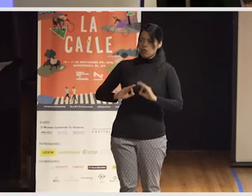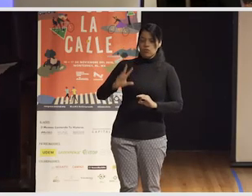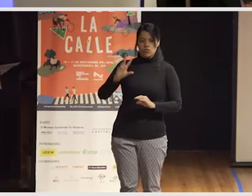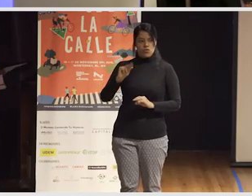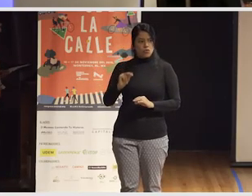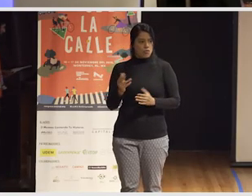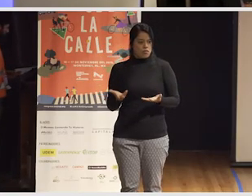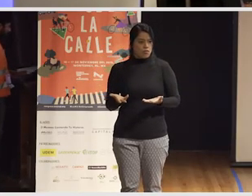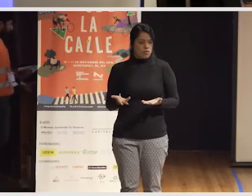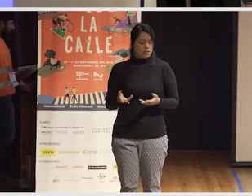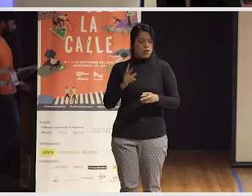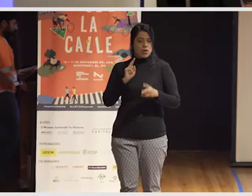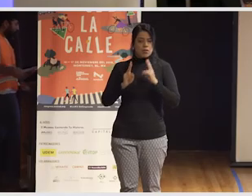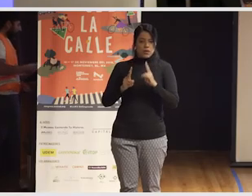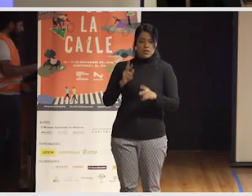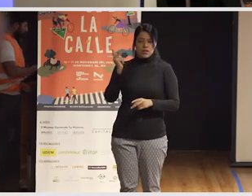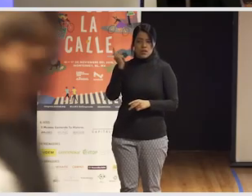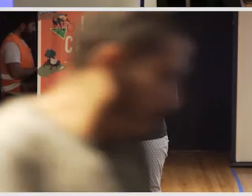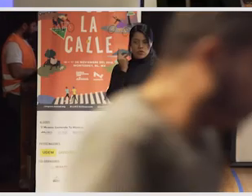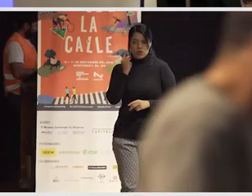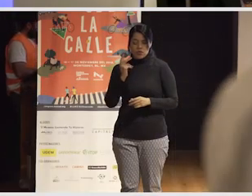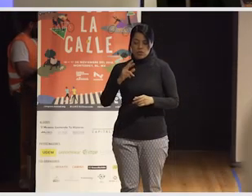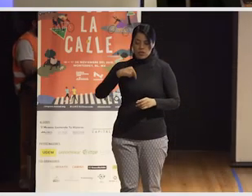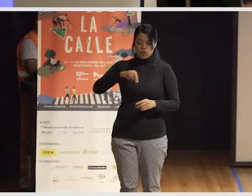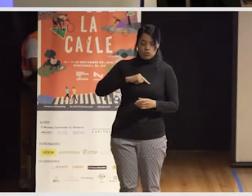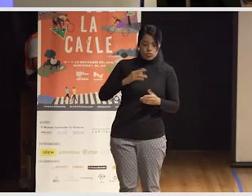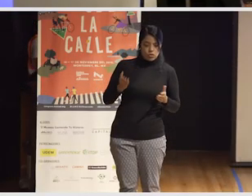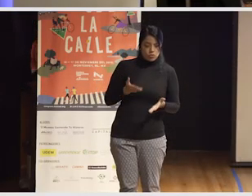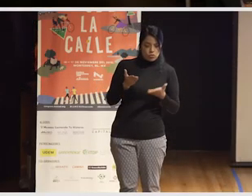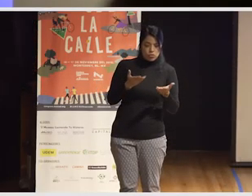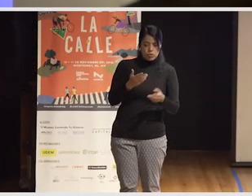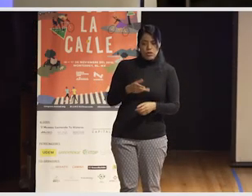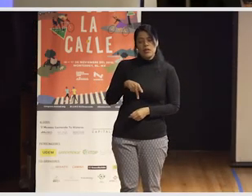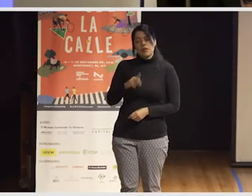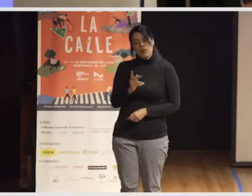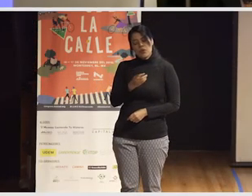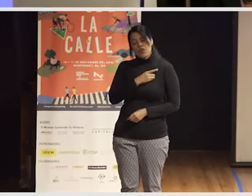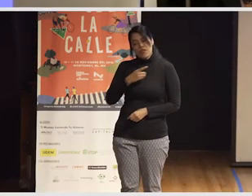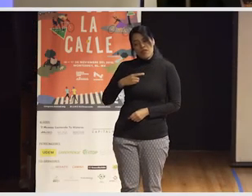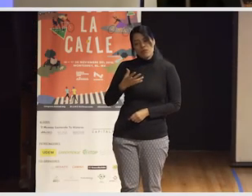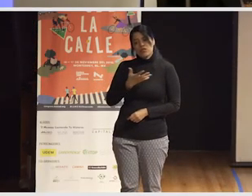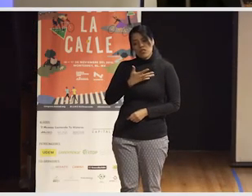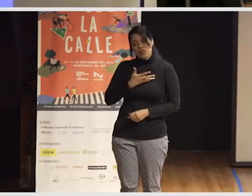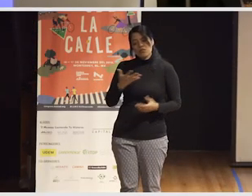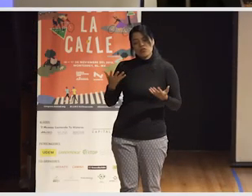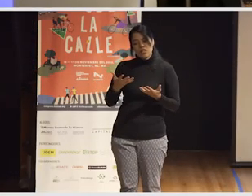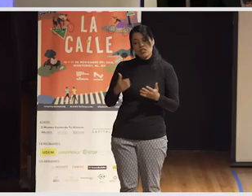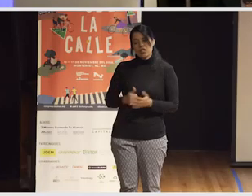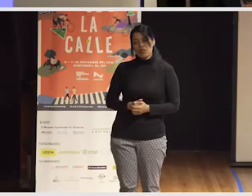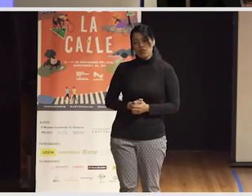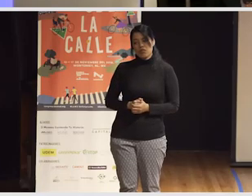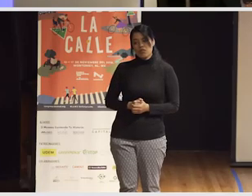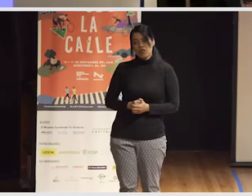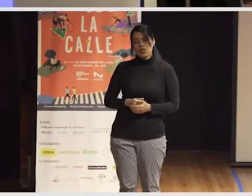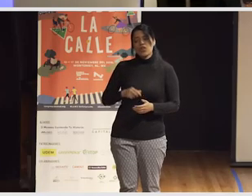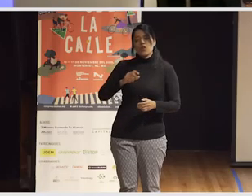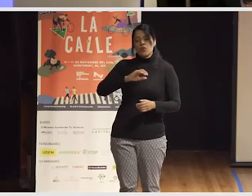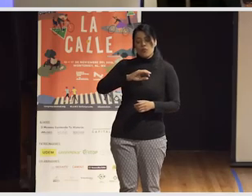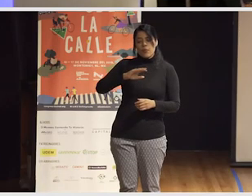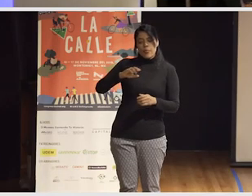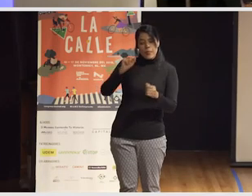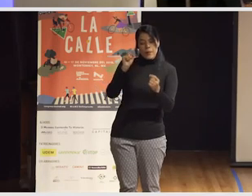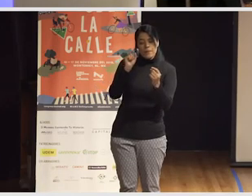nosotros hablando de la política que estamos impulsando pero además tenemos que hacerlo y tenemos que también buscar tener ese diálogo y